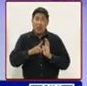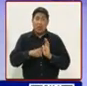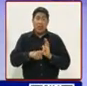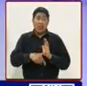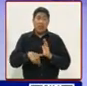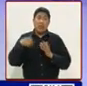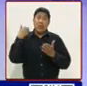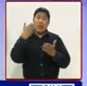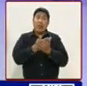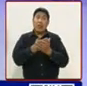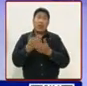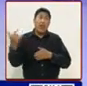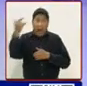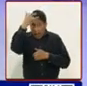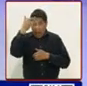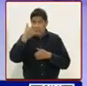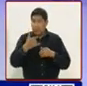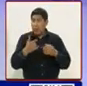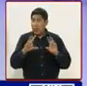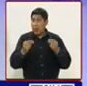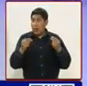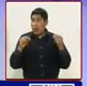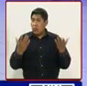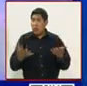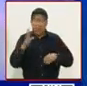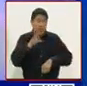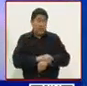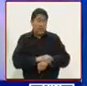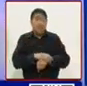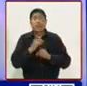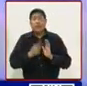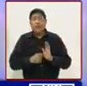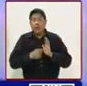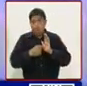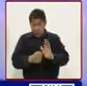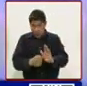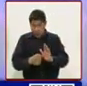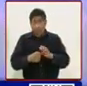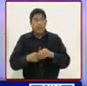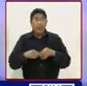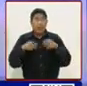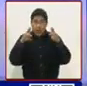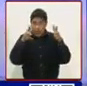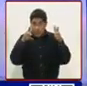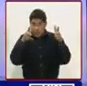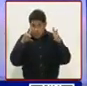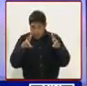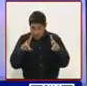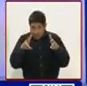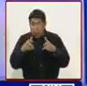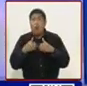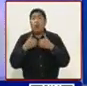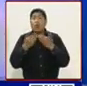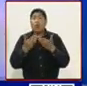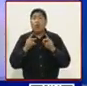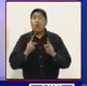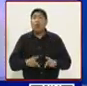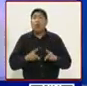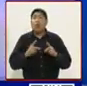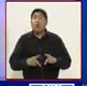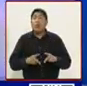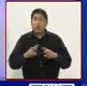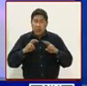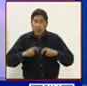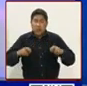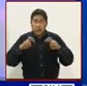pedir explicaciones, porque no hay detenidos hasta la fecha. Se ha mostrado, y lo hemos mostrado a través de las cámaras de la Red Bolivisión, cómo las víctimas han hecho